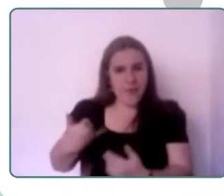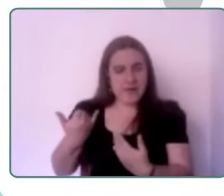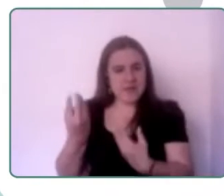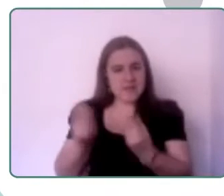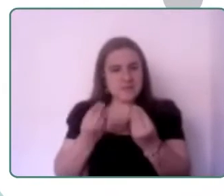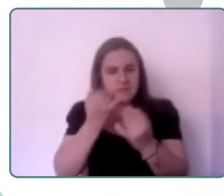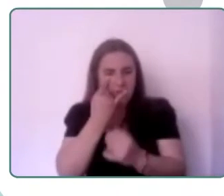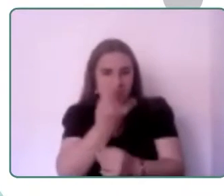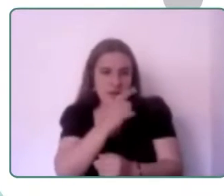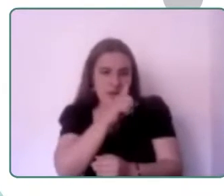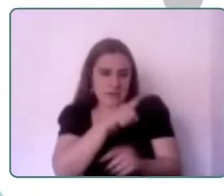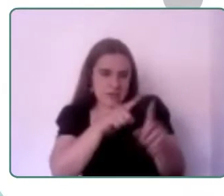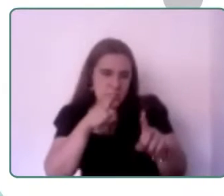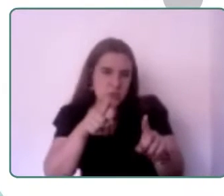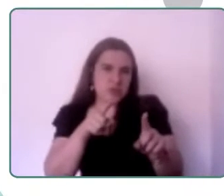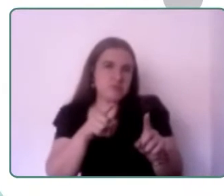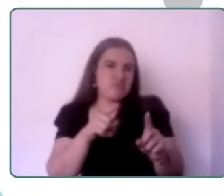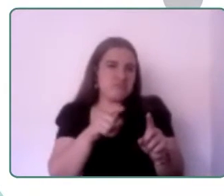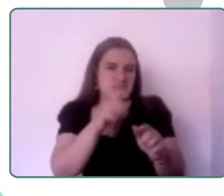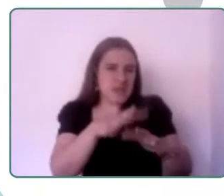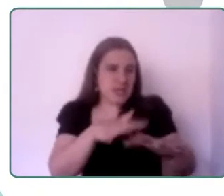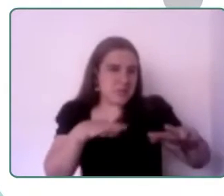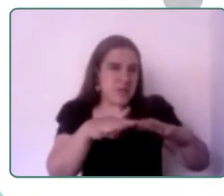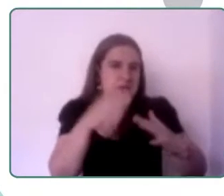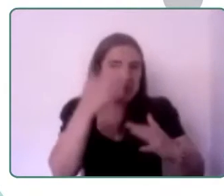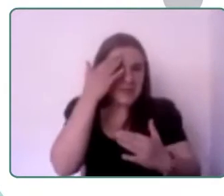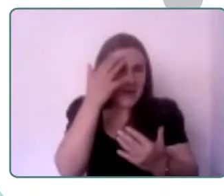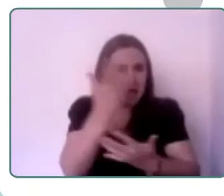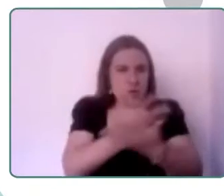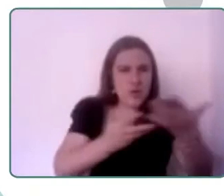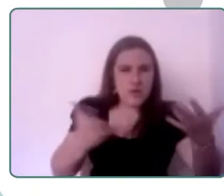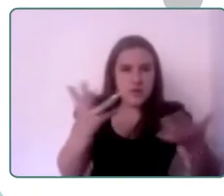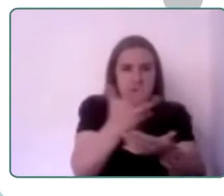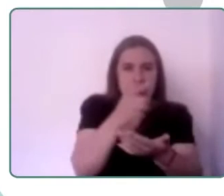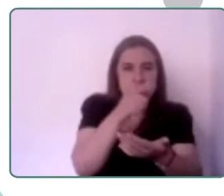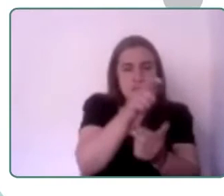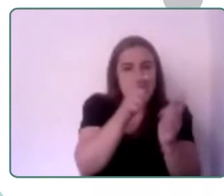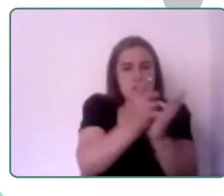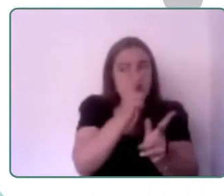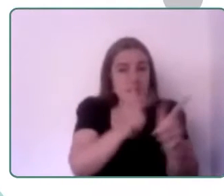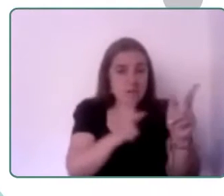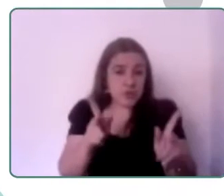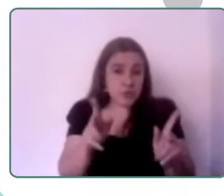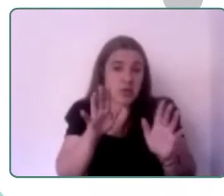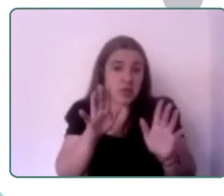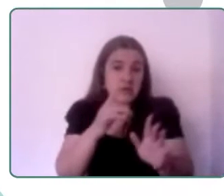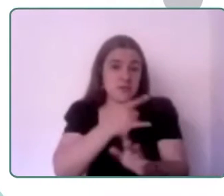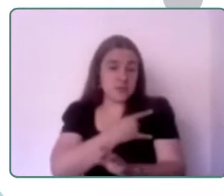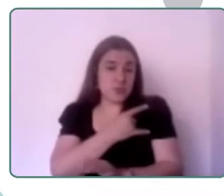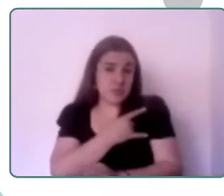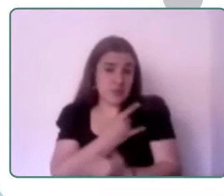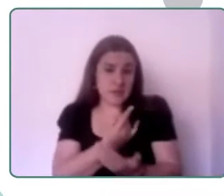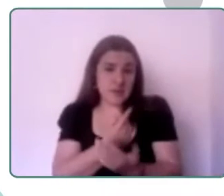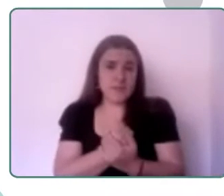en determinar esas valoraciones y el tipo de interacciones que llevan a cabo estos estudiantes universitarios en cuanto a